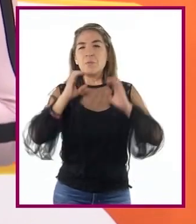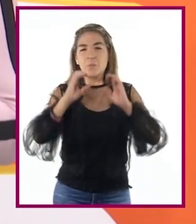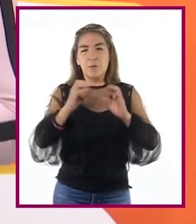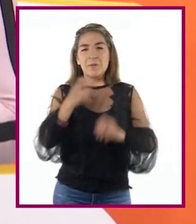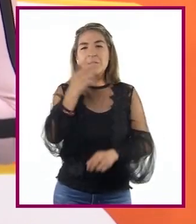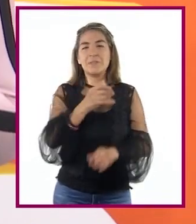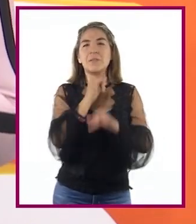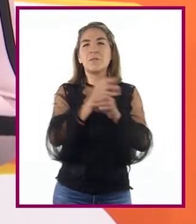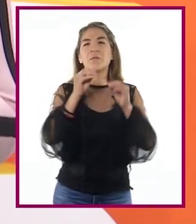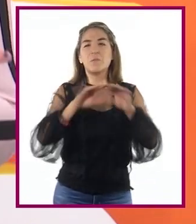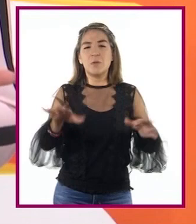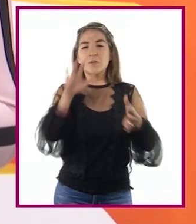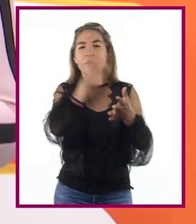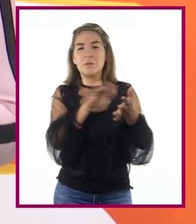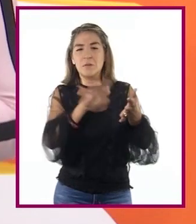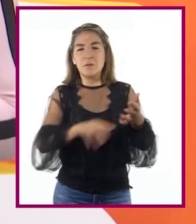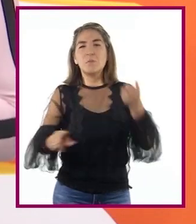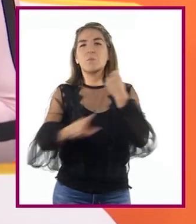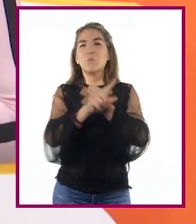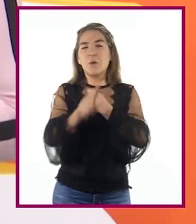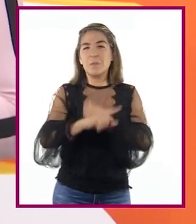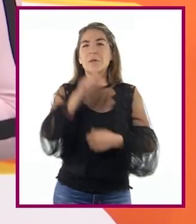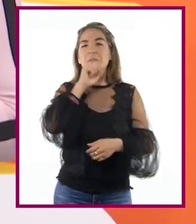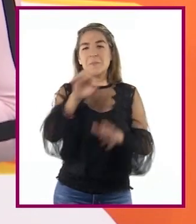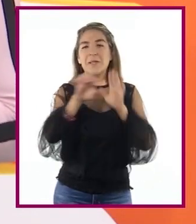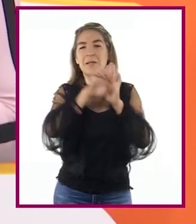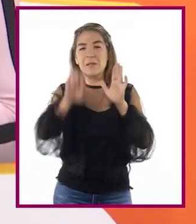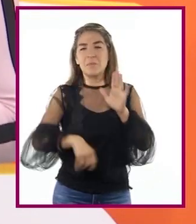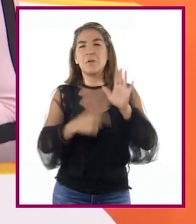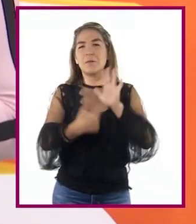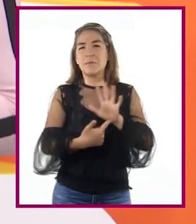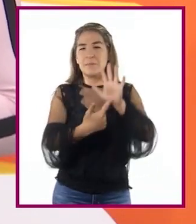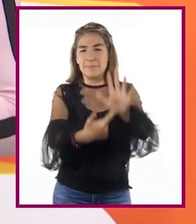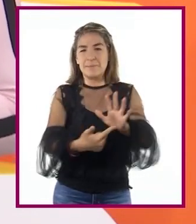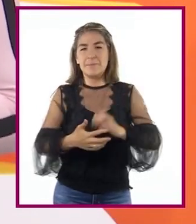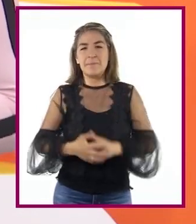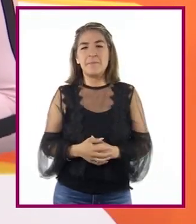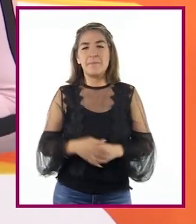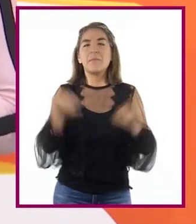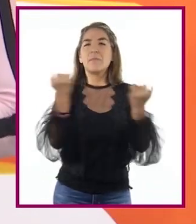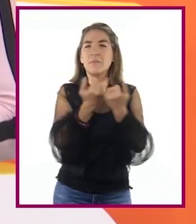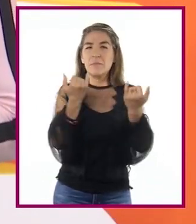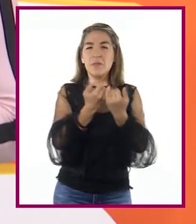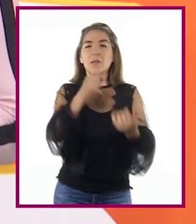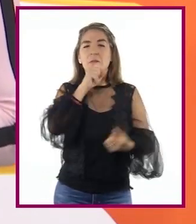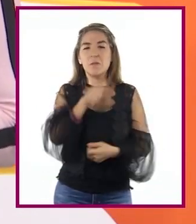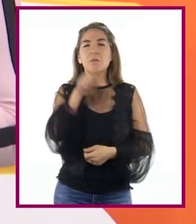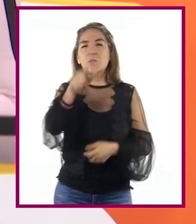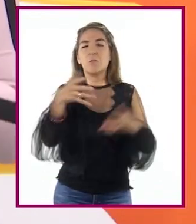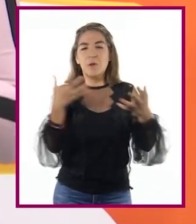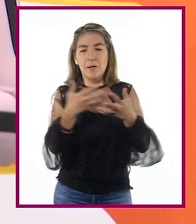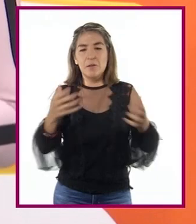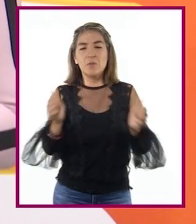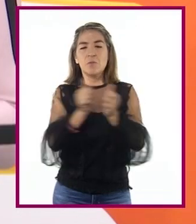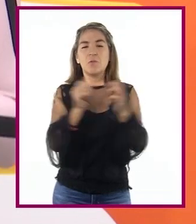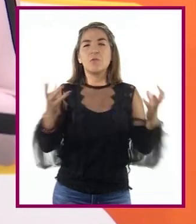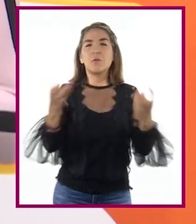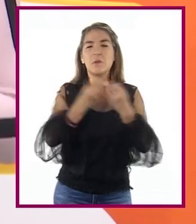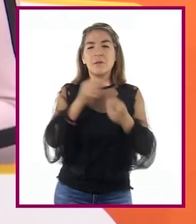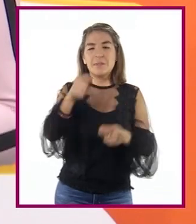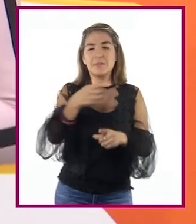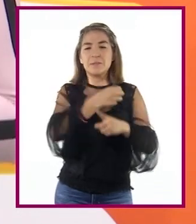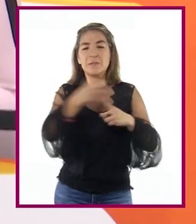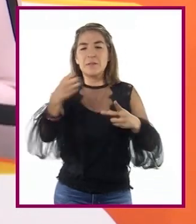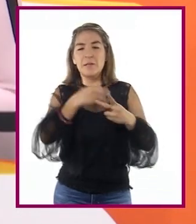el enunciado de cada uno de los problemas y ejemplos que se presentan. De igual manera, hagan el vínculo con los organizadores